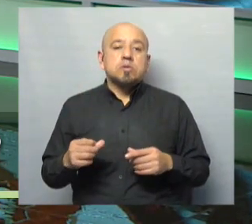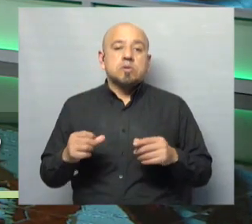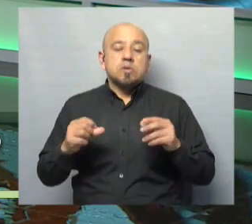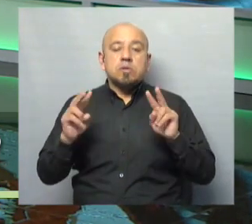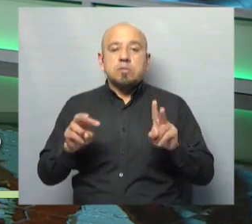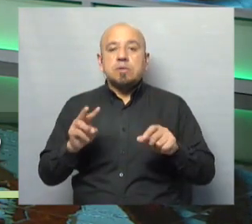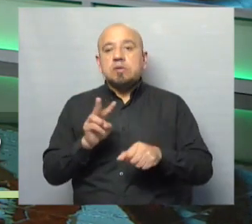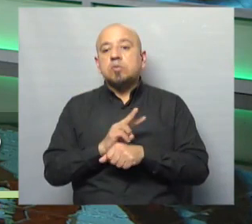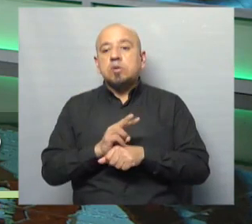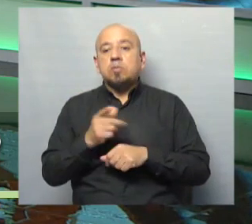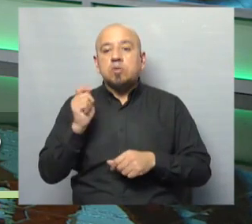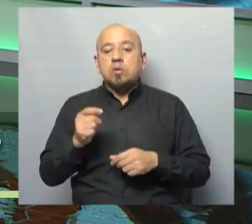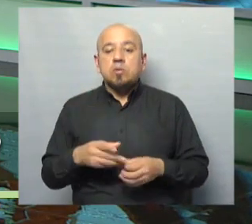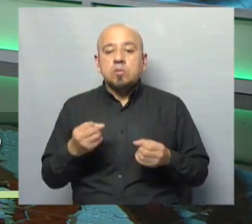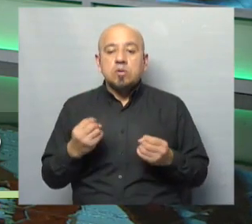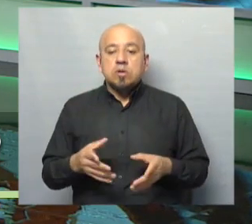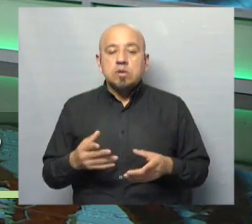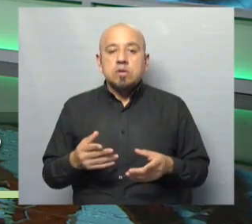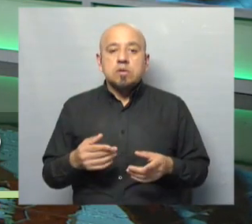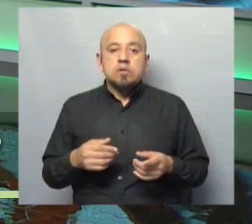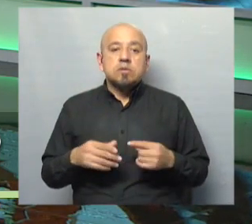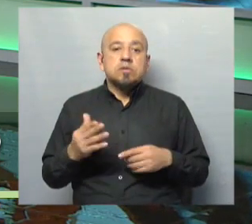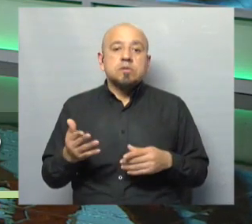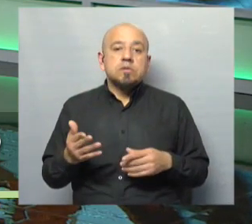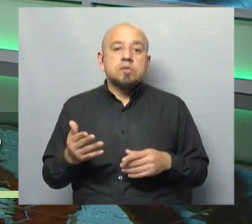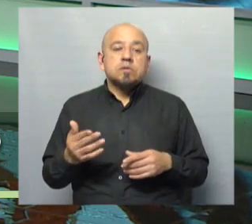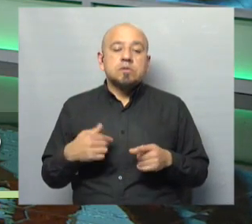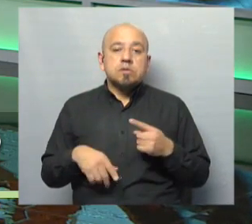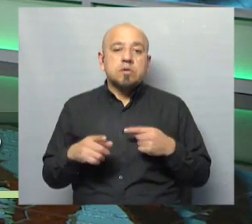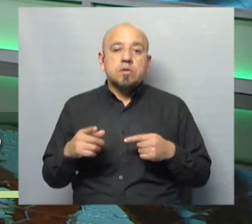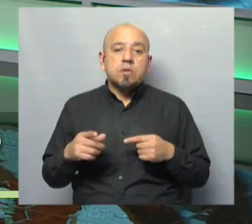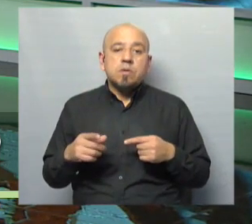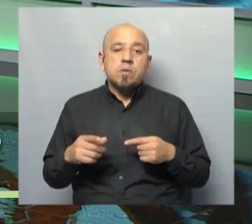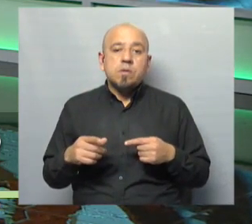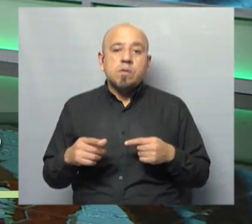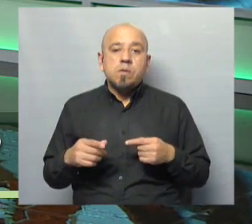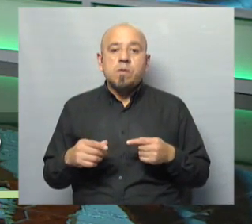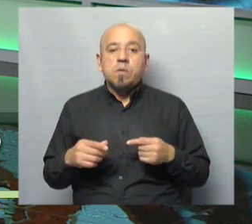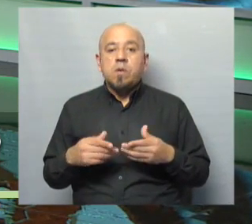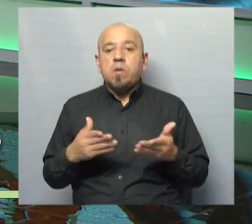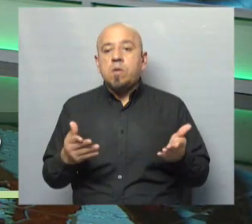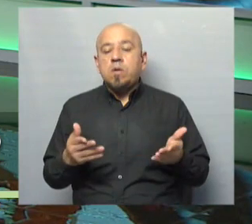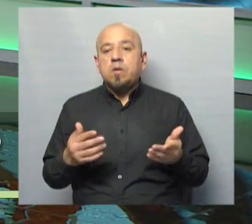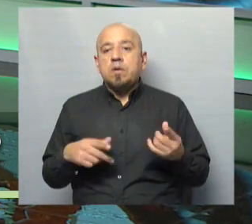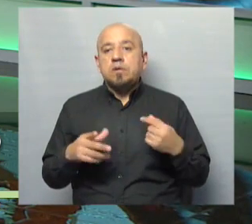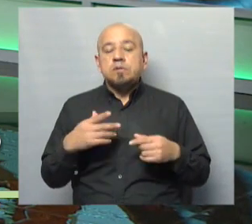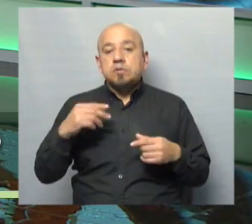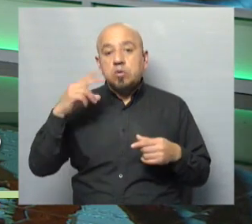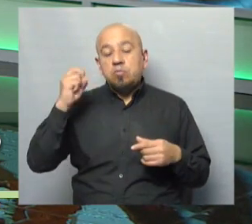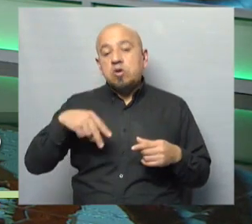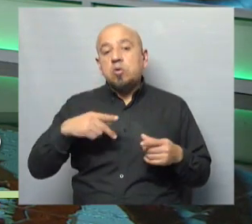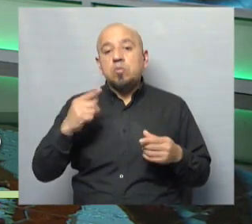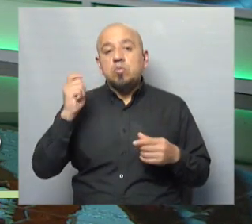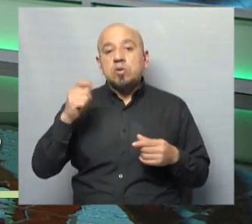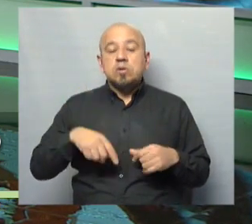seguridad pública porque de alguna forma se reinstaló en la agenda y la percepción de la opinión pública que las